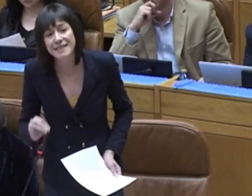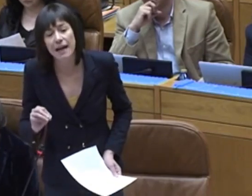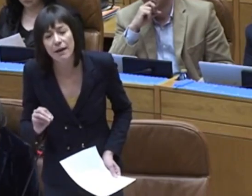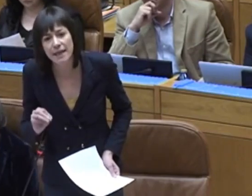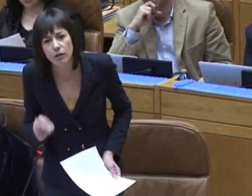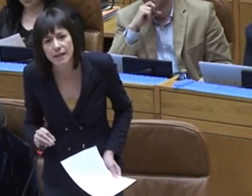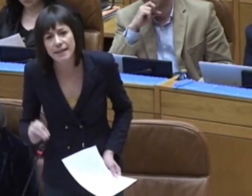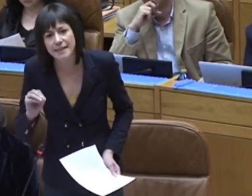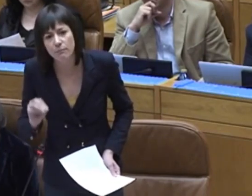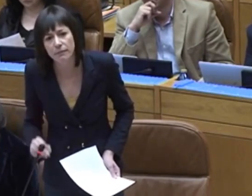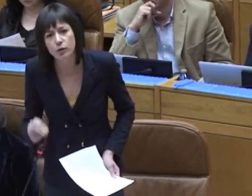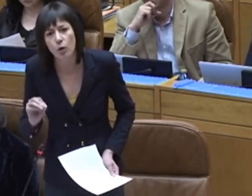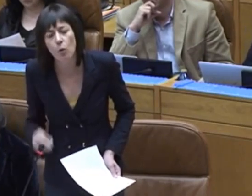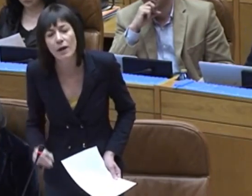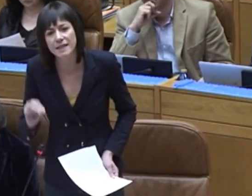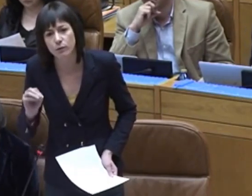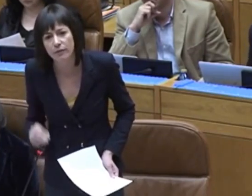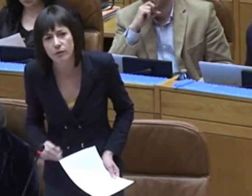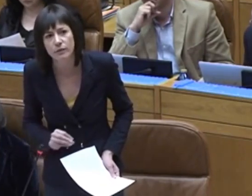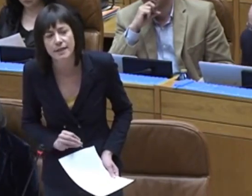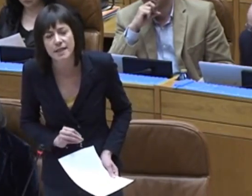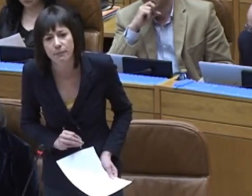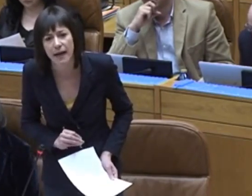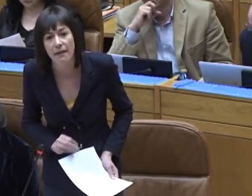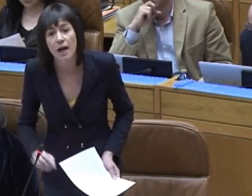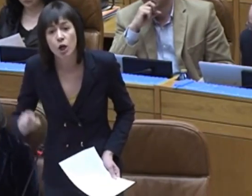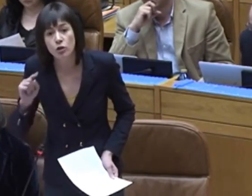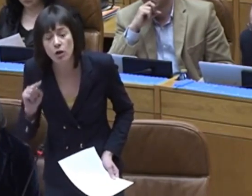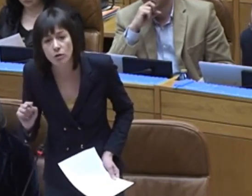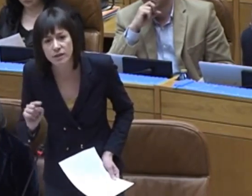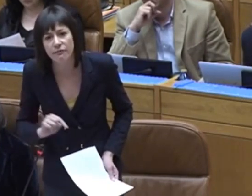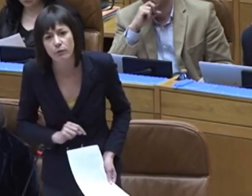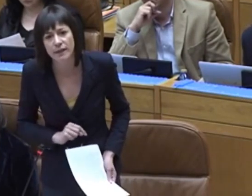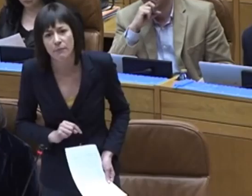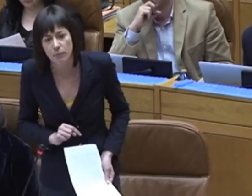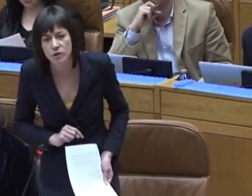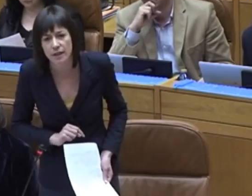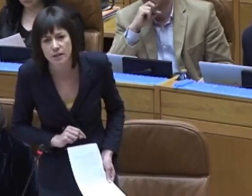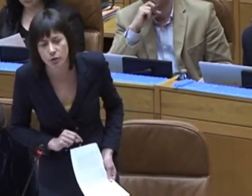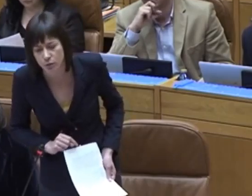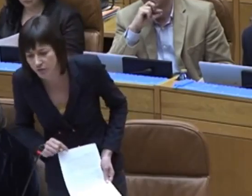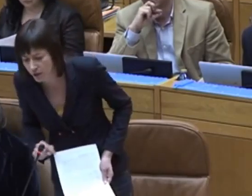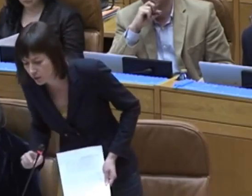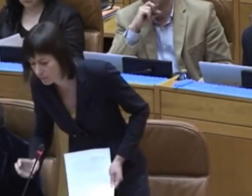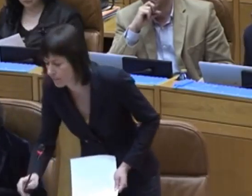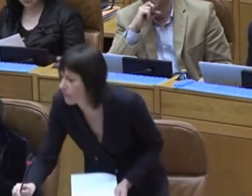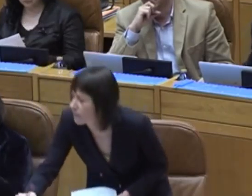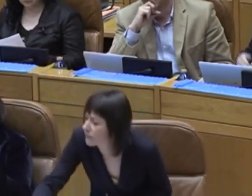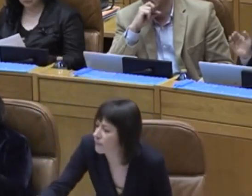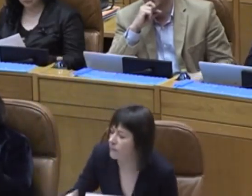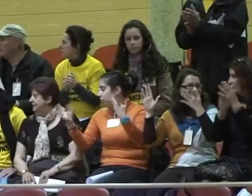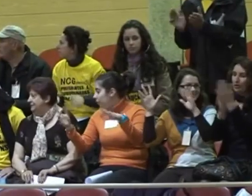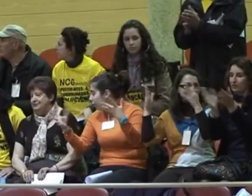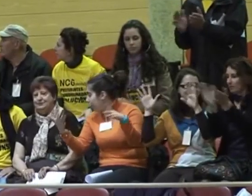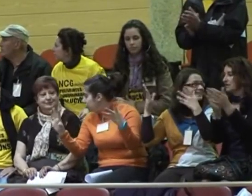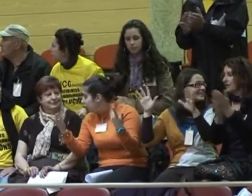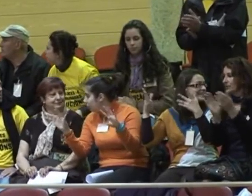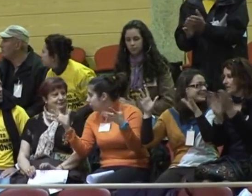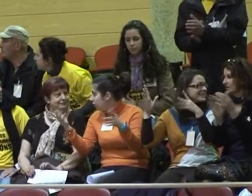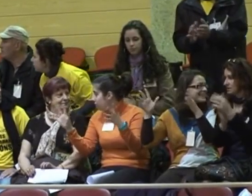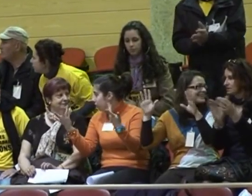persoas traballadoras que están vivindo unha situación desesperada. Non os defraude tamén vos ustedes, señor Núñez Feijóo. Muchas gracias.